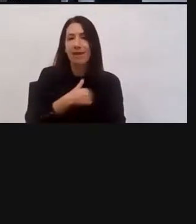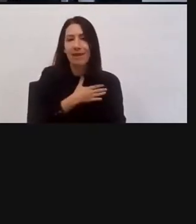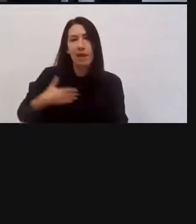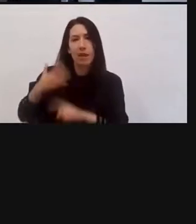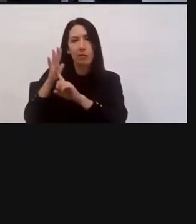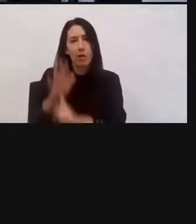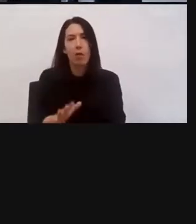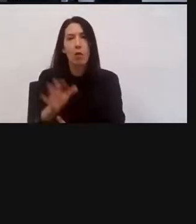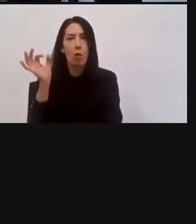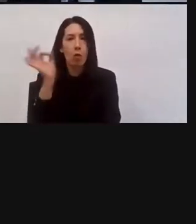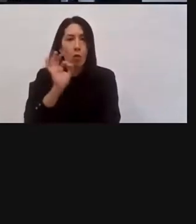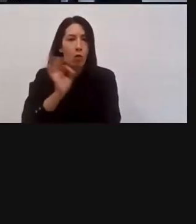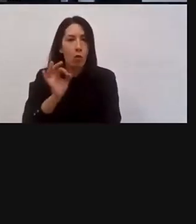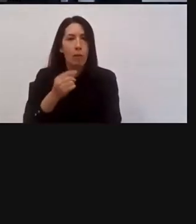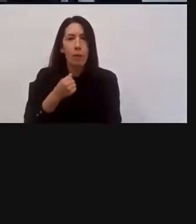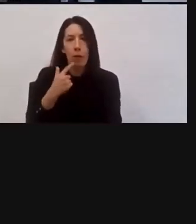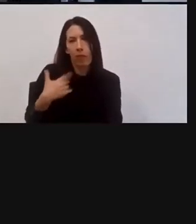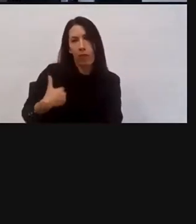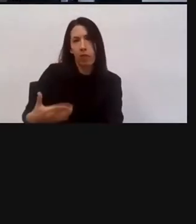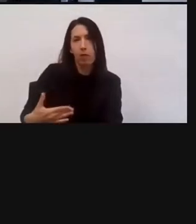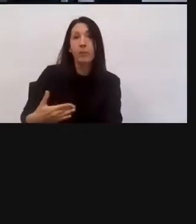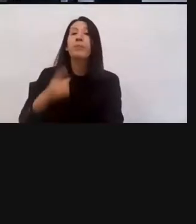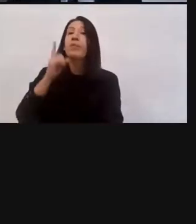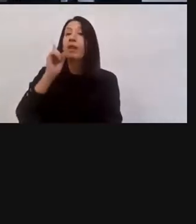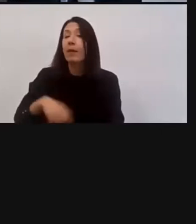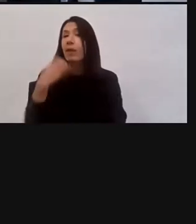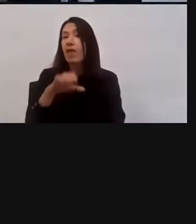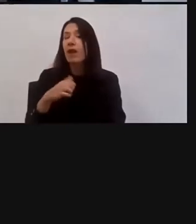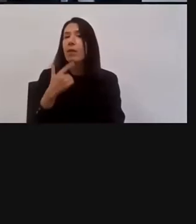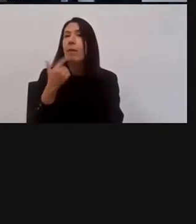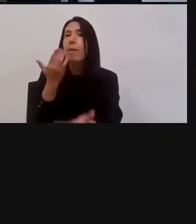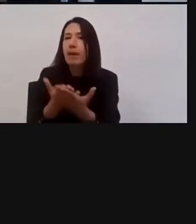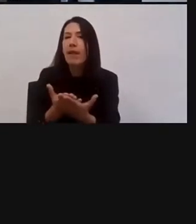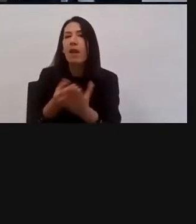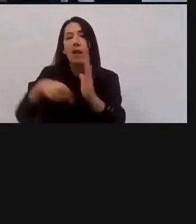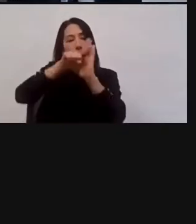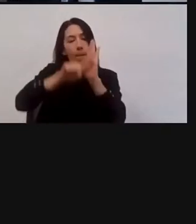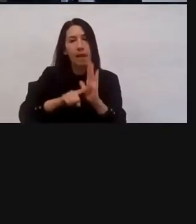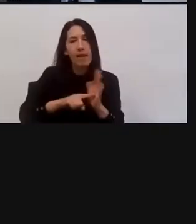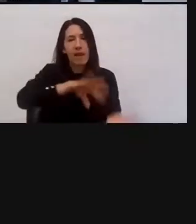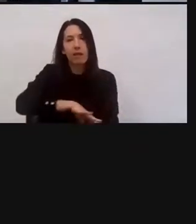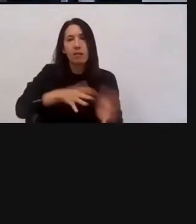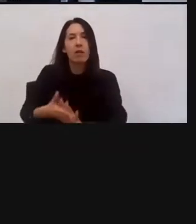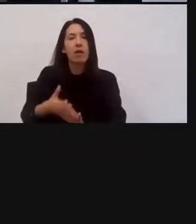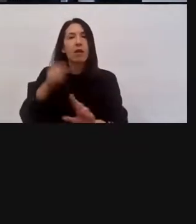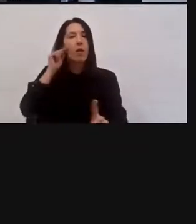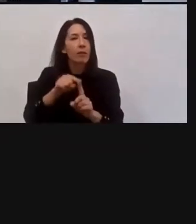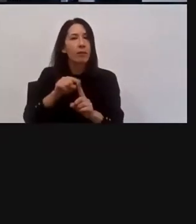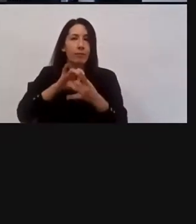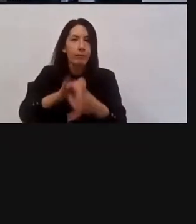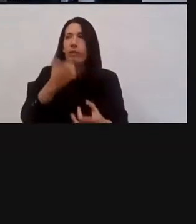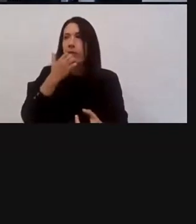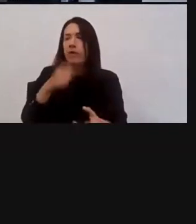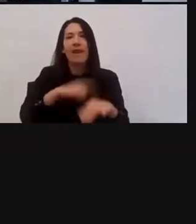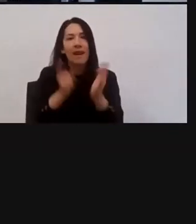discriminación y desprecio. Y ha planteado la adopción de medidas pues, reforzadas, tanto legislativas,